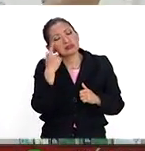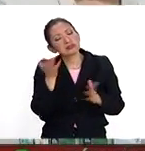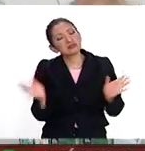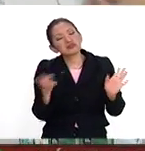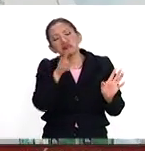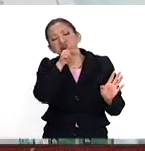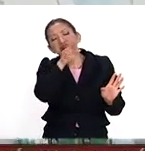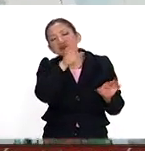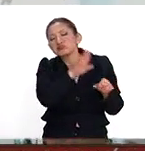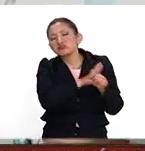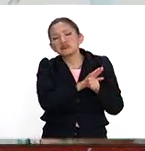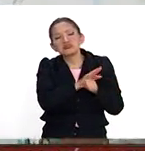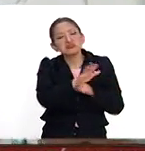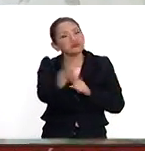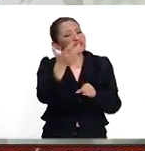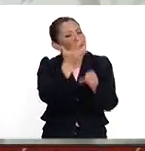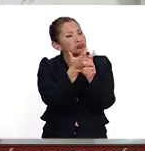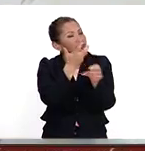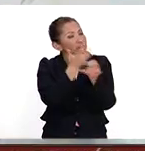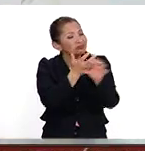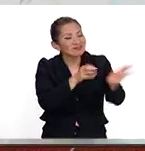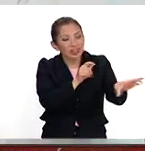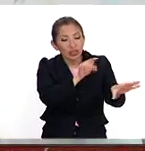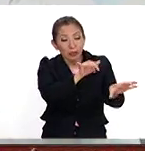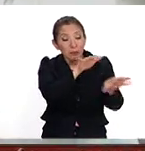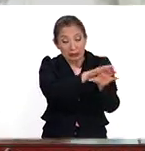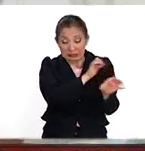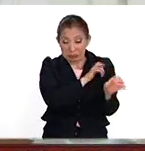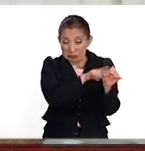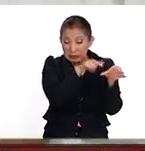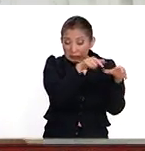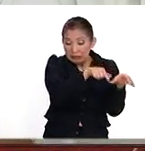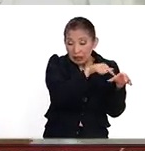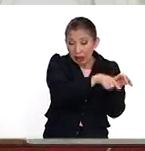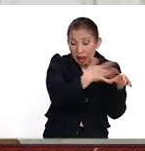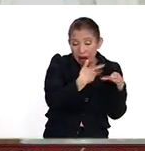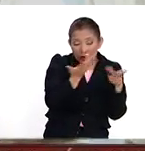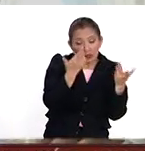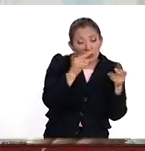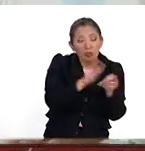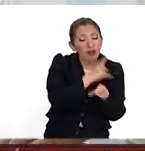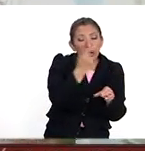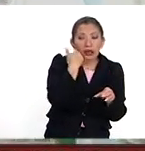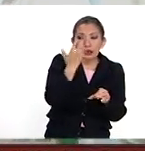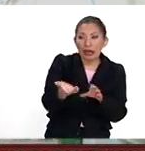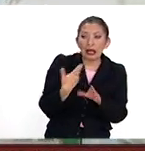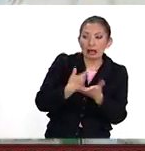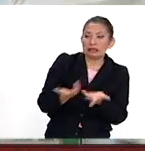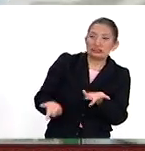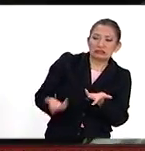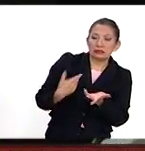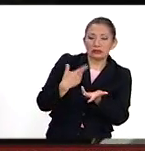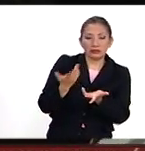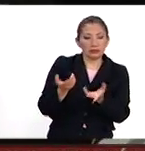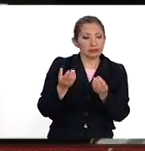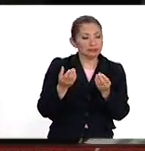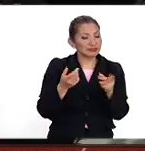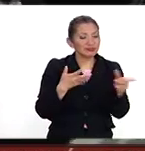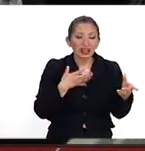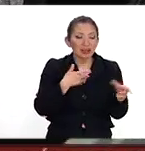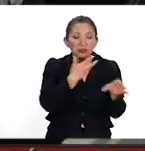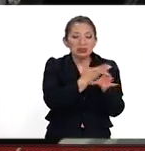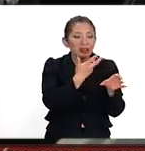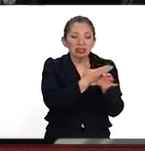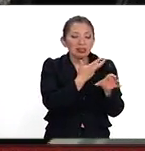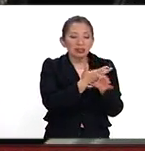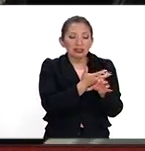la preocupación de Estados Unidos y de Trump en particular, y la razón por la que se llevó tantos votos, es que Estados